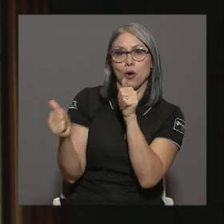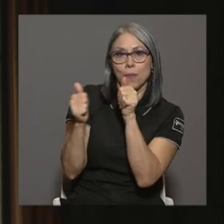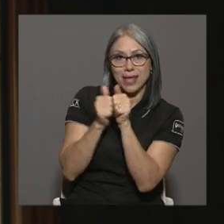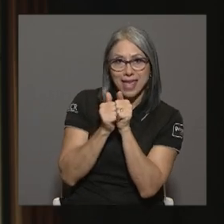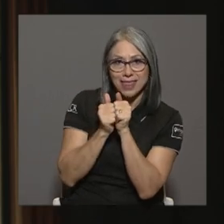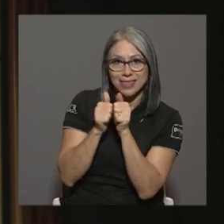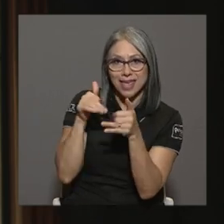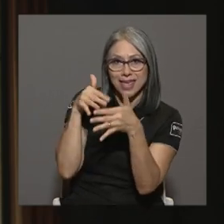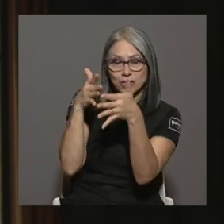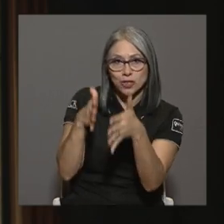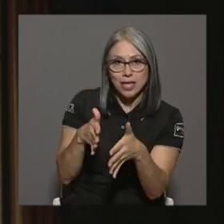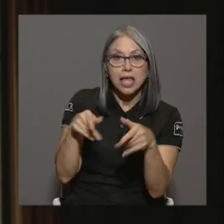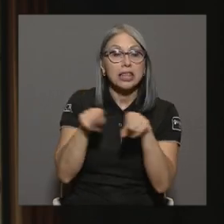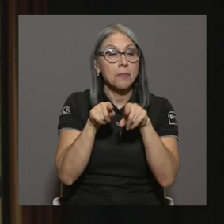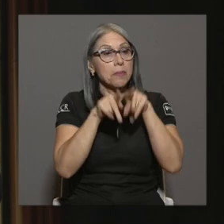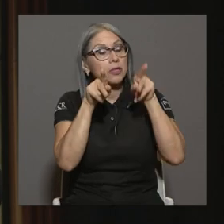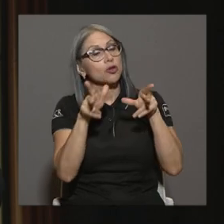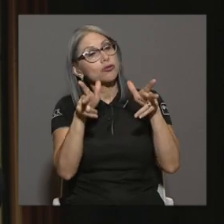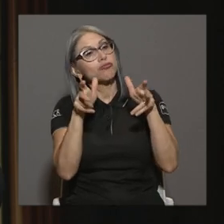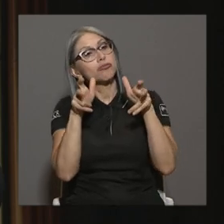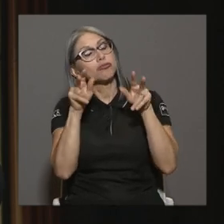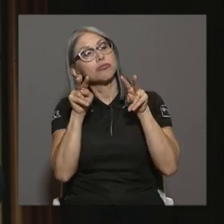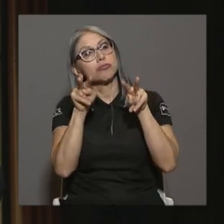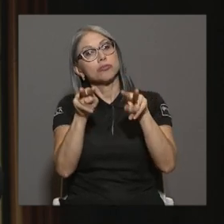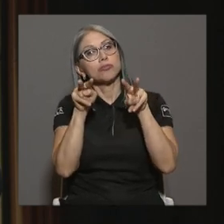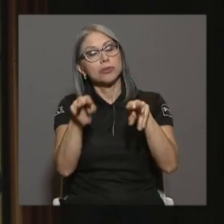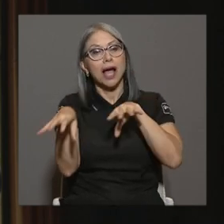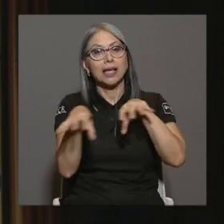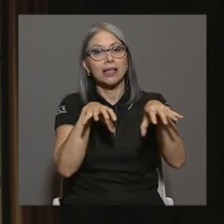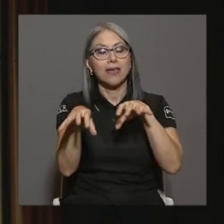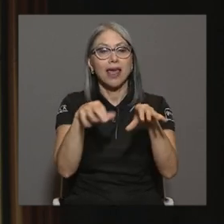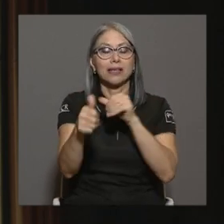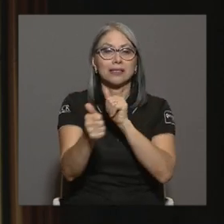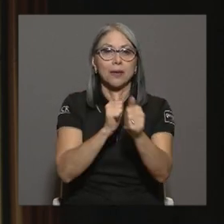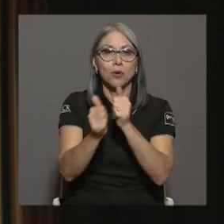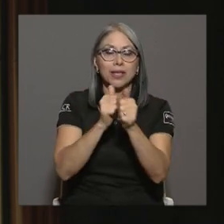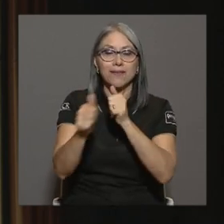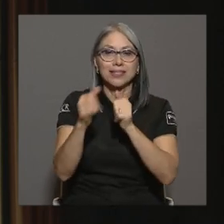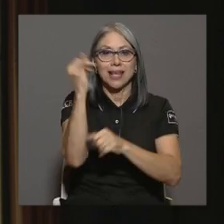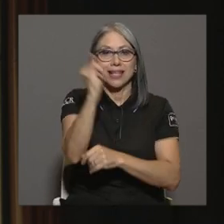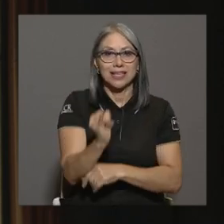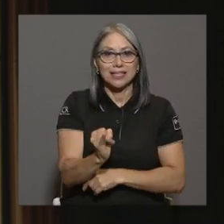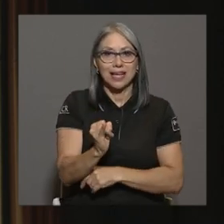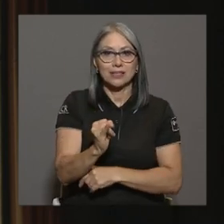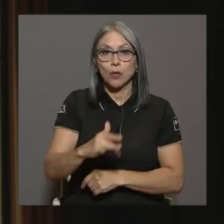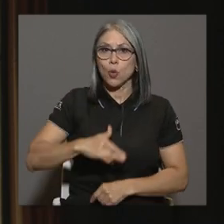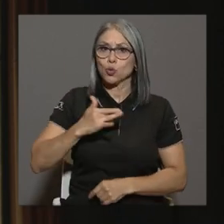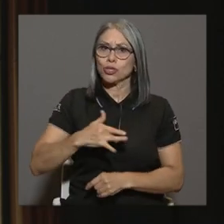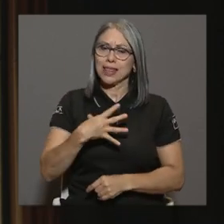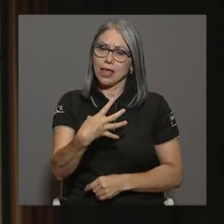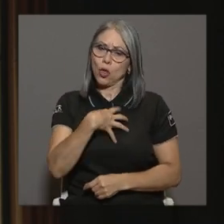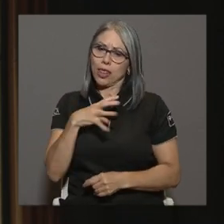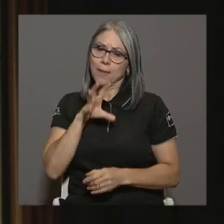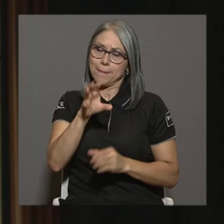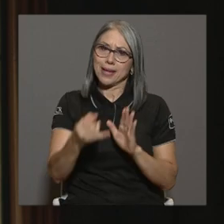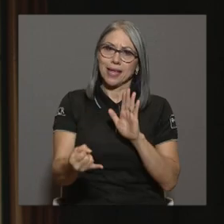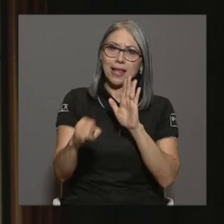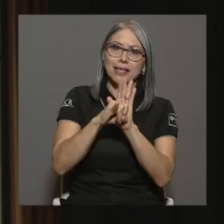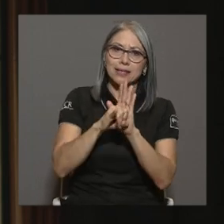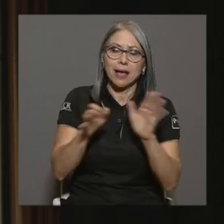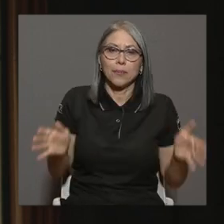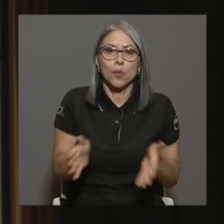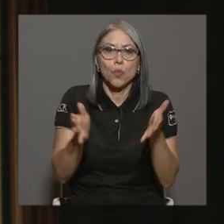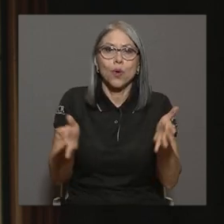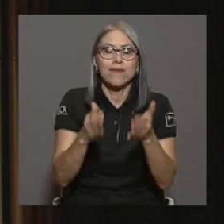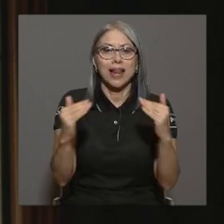y espectadora de las actividades deportivas y artísticas. Un sentido de pertenencia que promueve la equidad y la